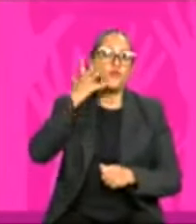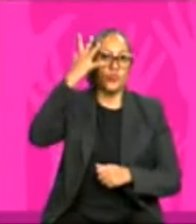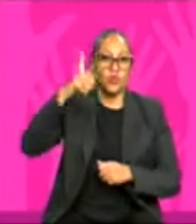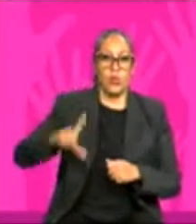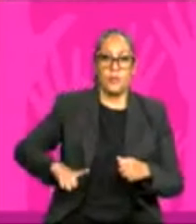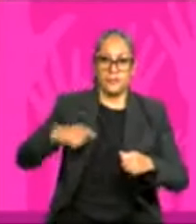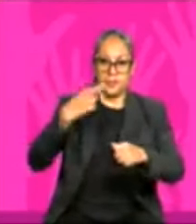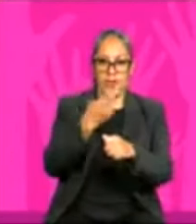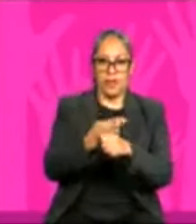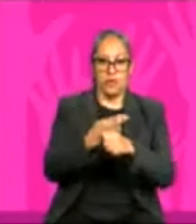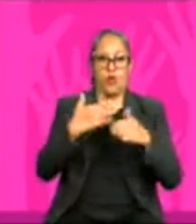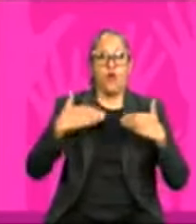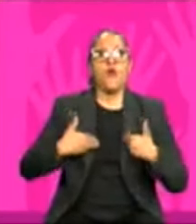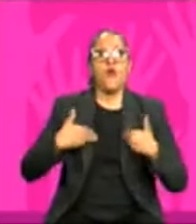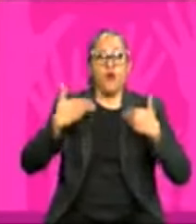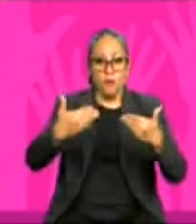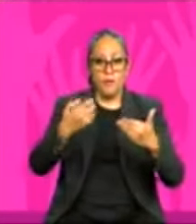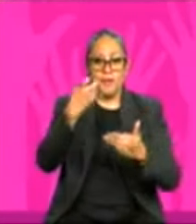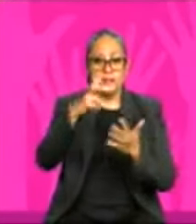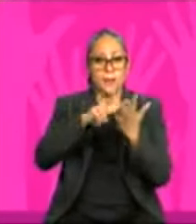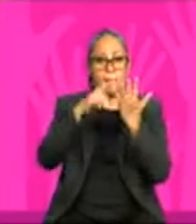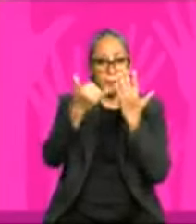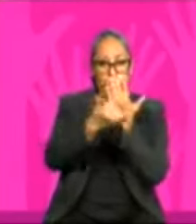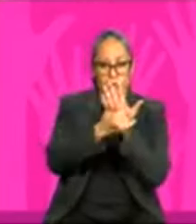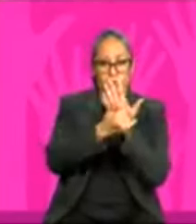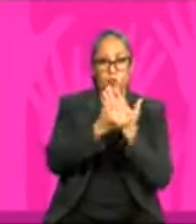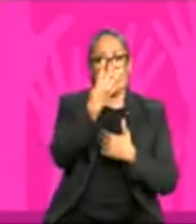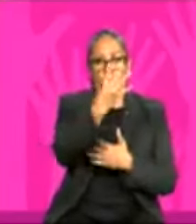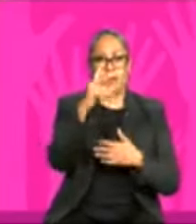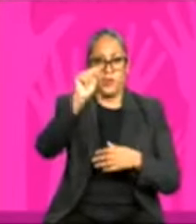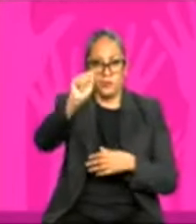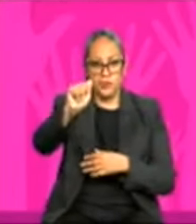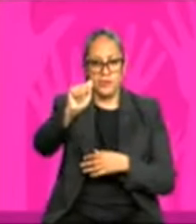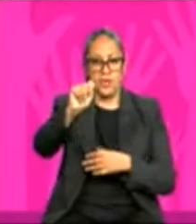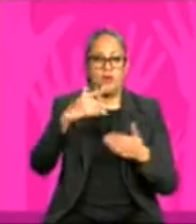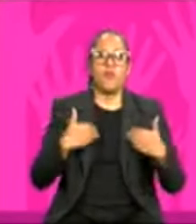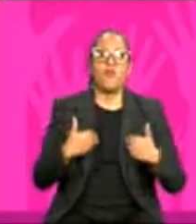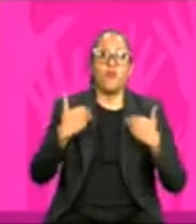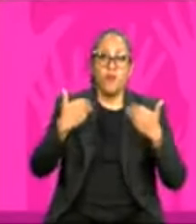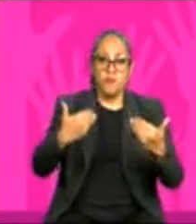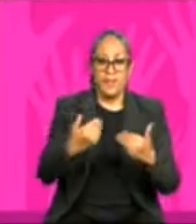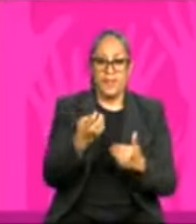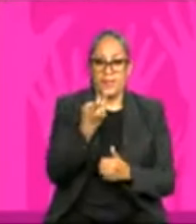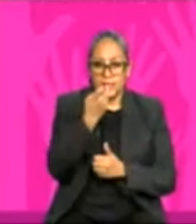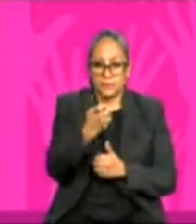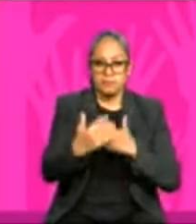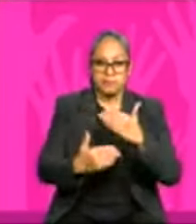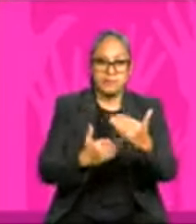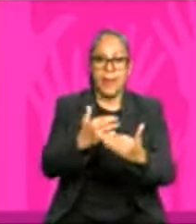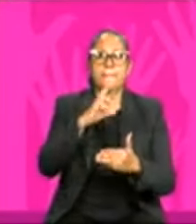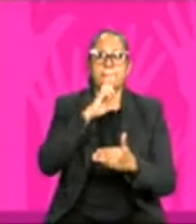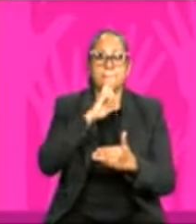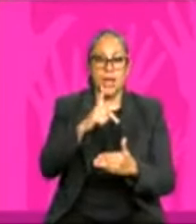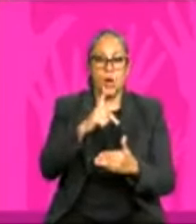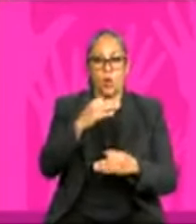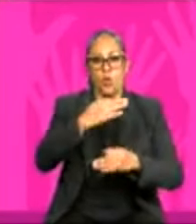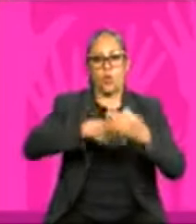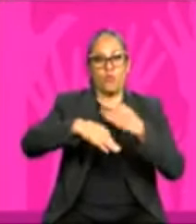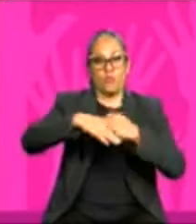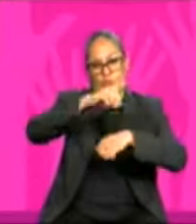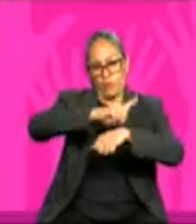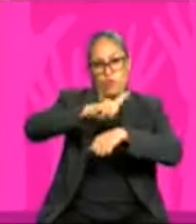gobernadora. Confíen en el proyecto de la 4T, confíen en el movimiento, confíen en que trabajaremos todos los